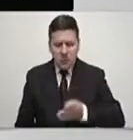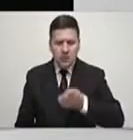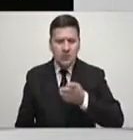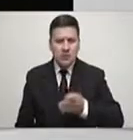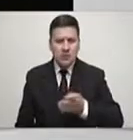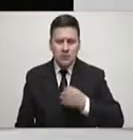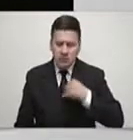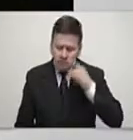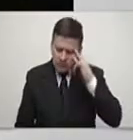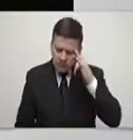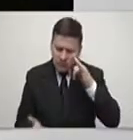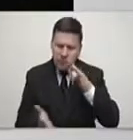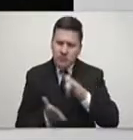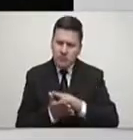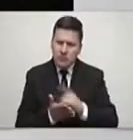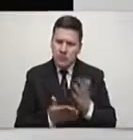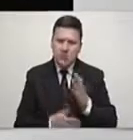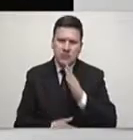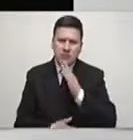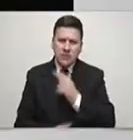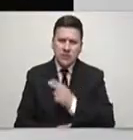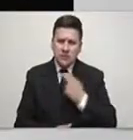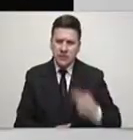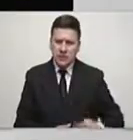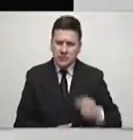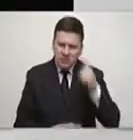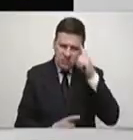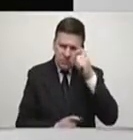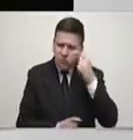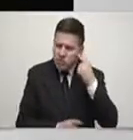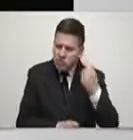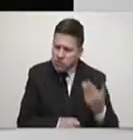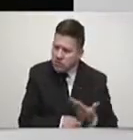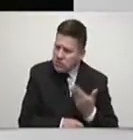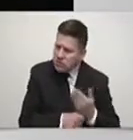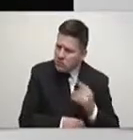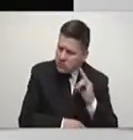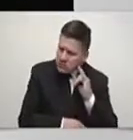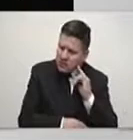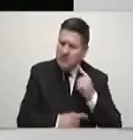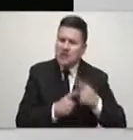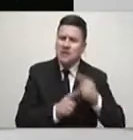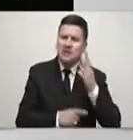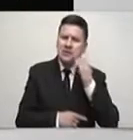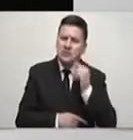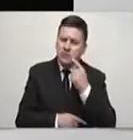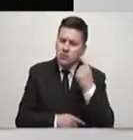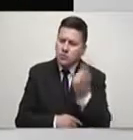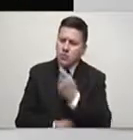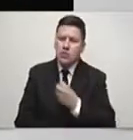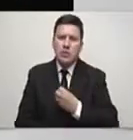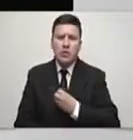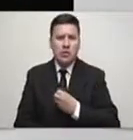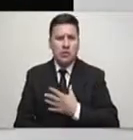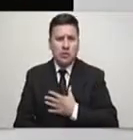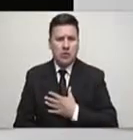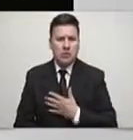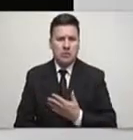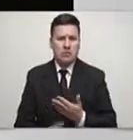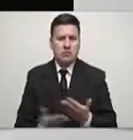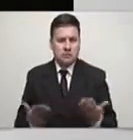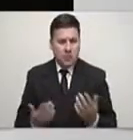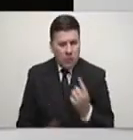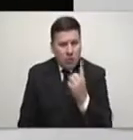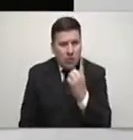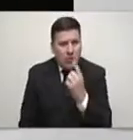en el sabio consejo chino de buscar oportunidades en cualquier situación y aquí tenemos una